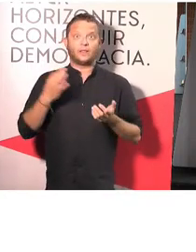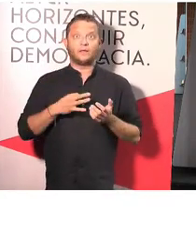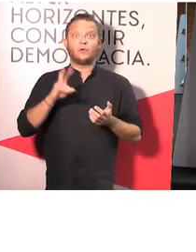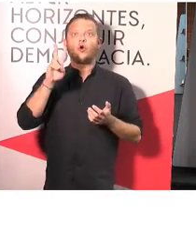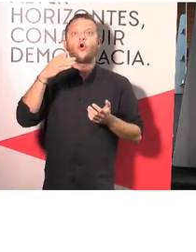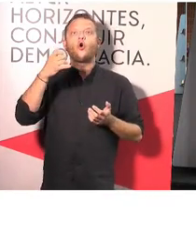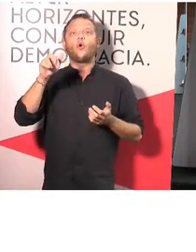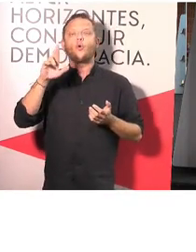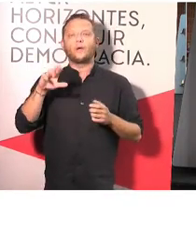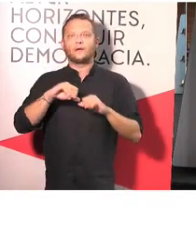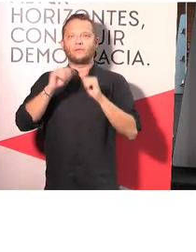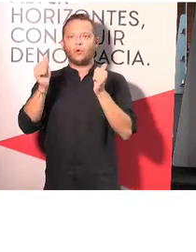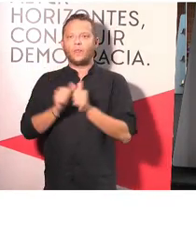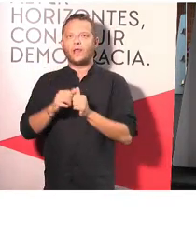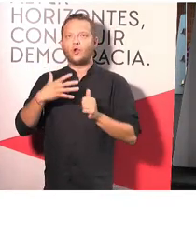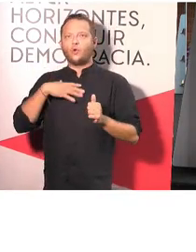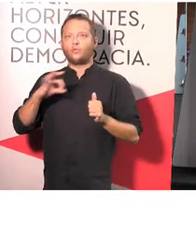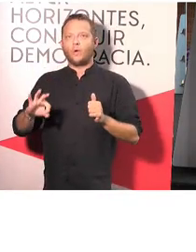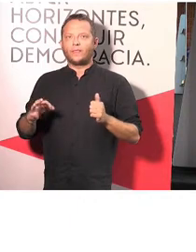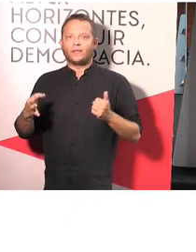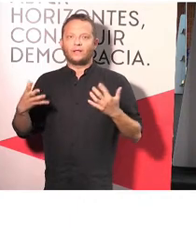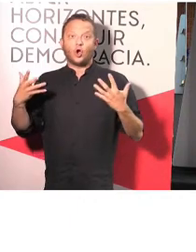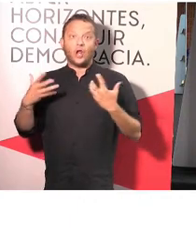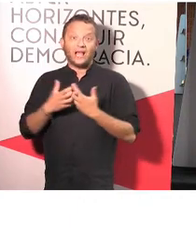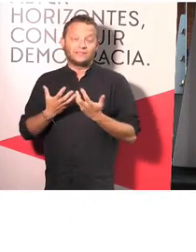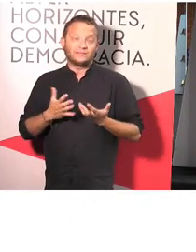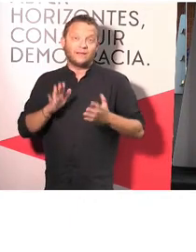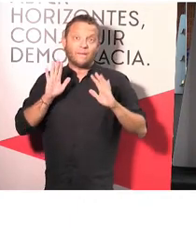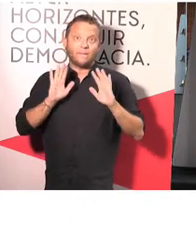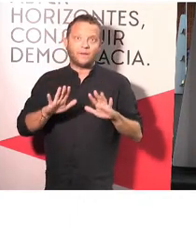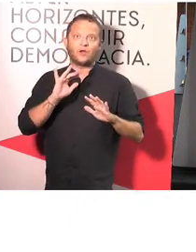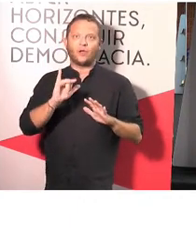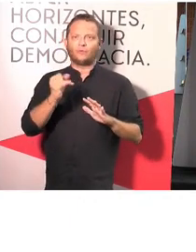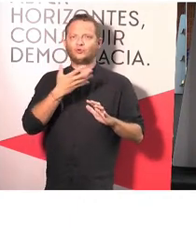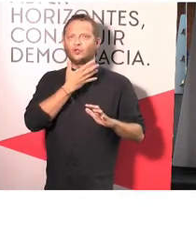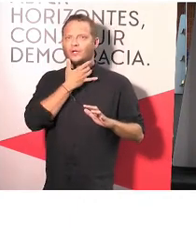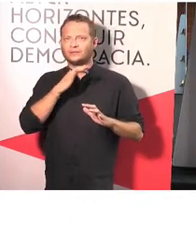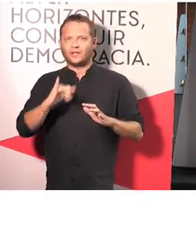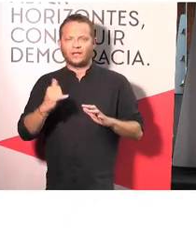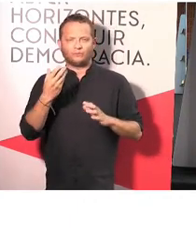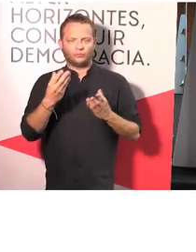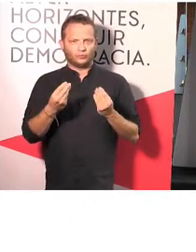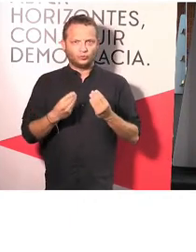Uber colapse, pero hay muchos grises, ¿no?